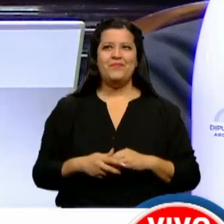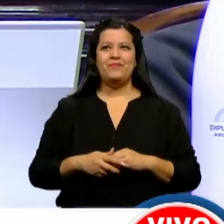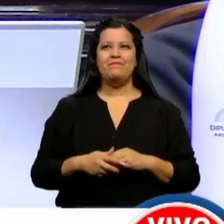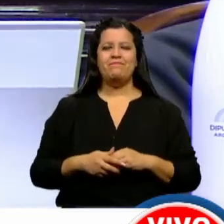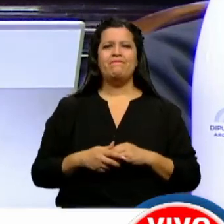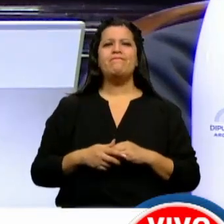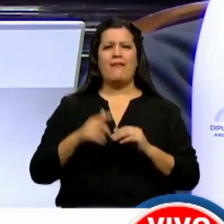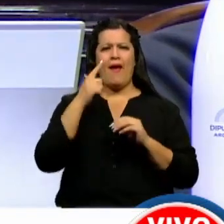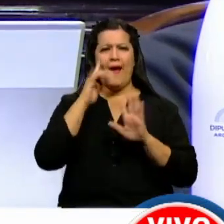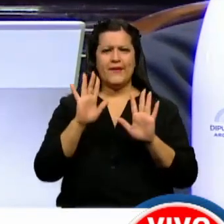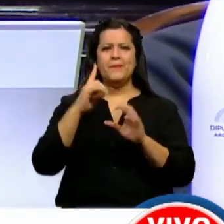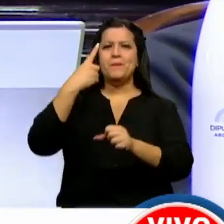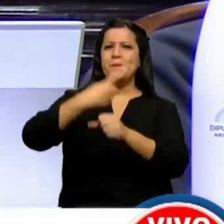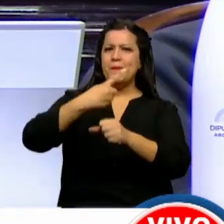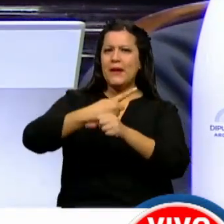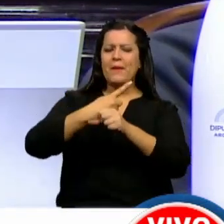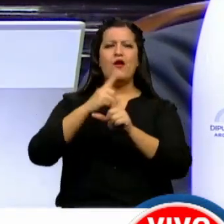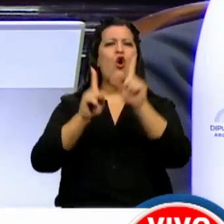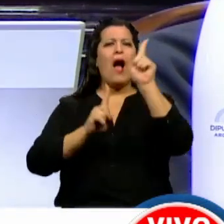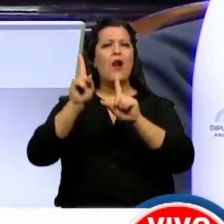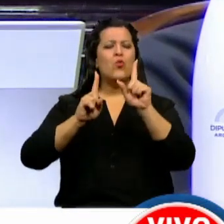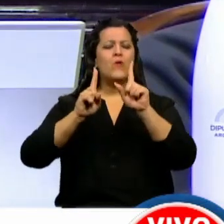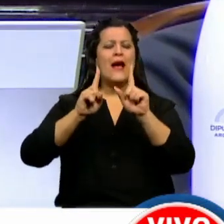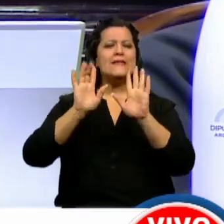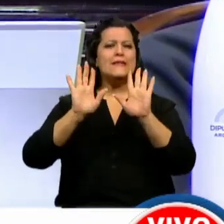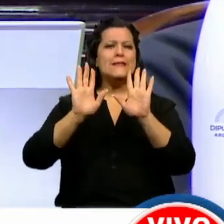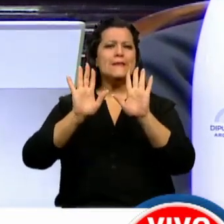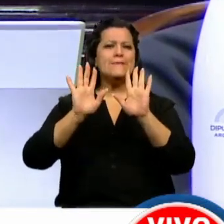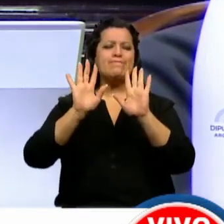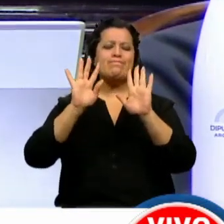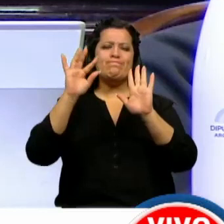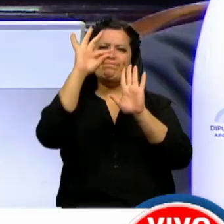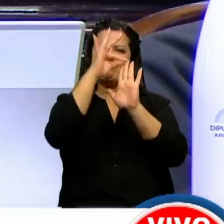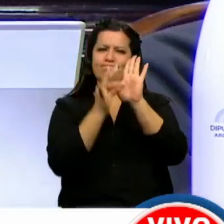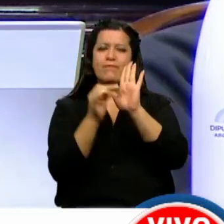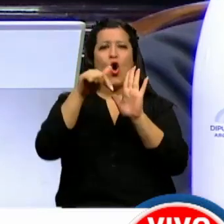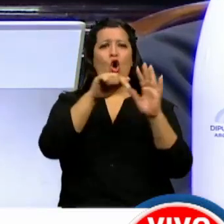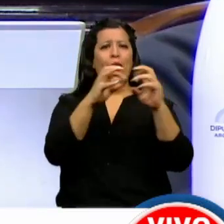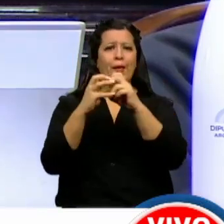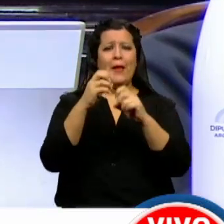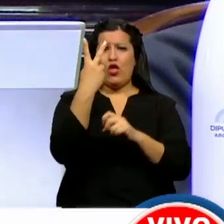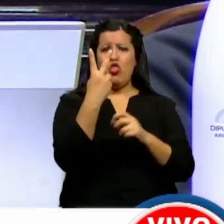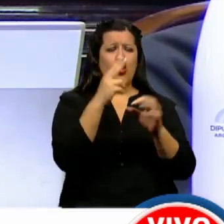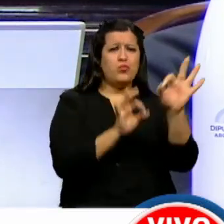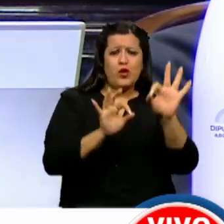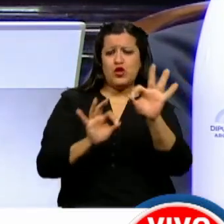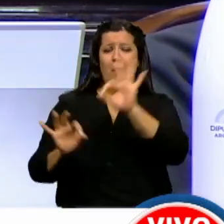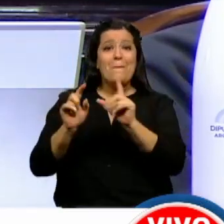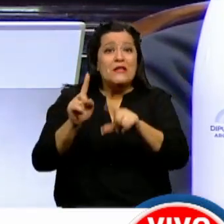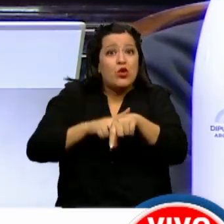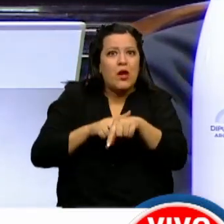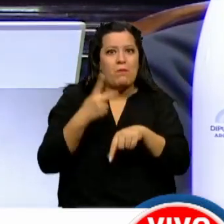A ver, primero algunas observaciones. Estamos debatiendo dos proyectos al mismo